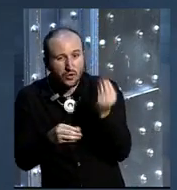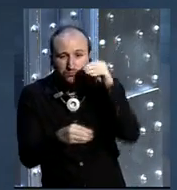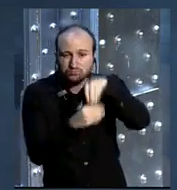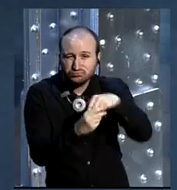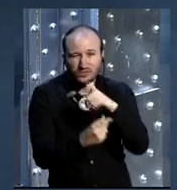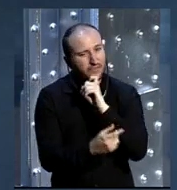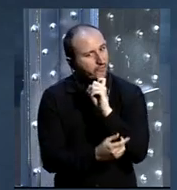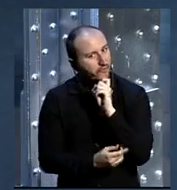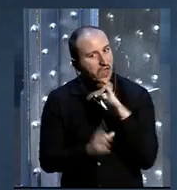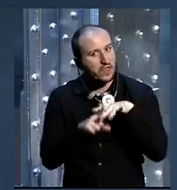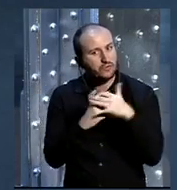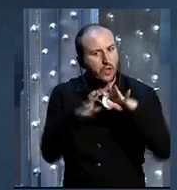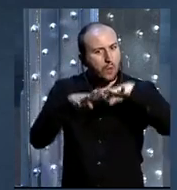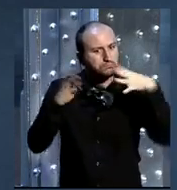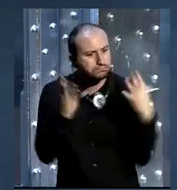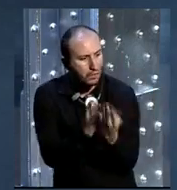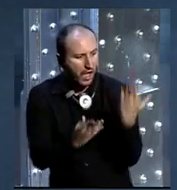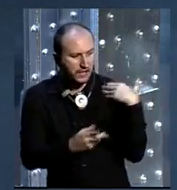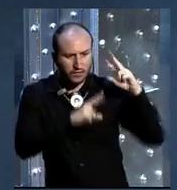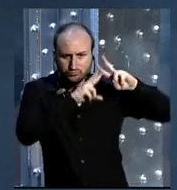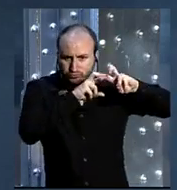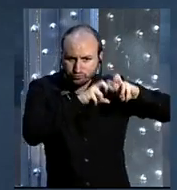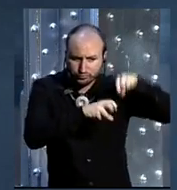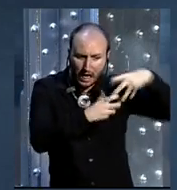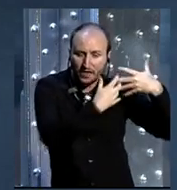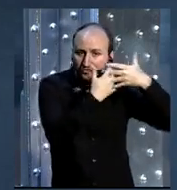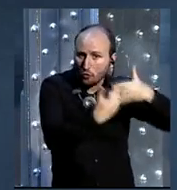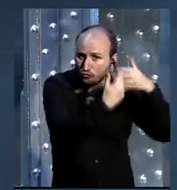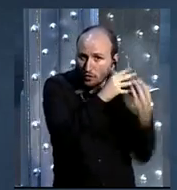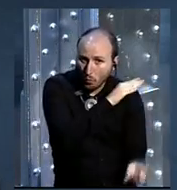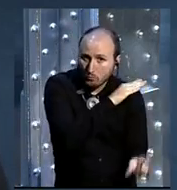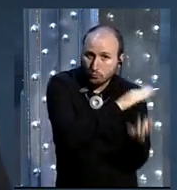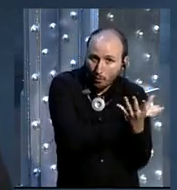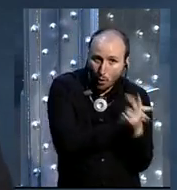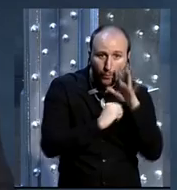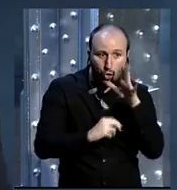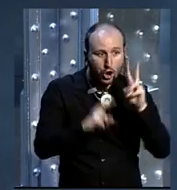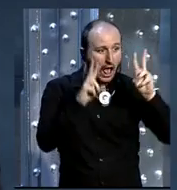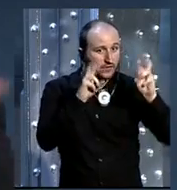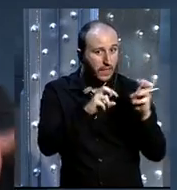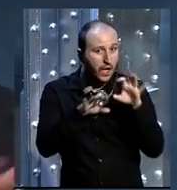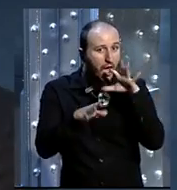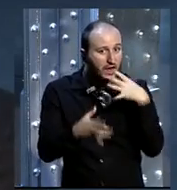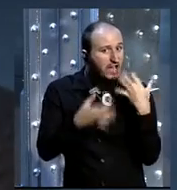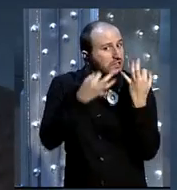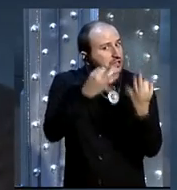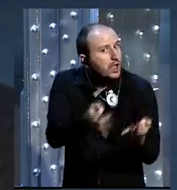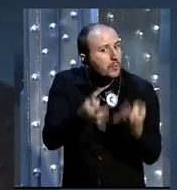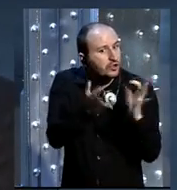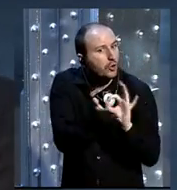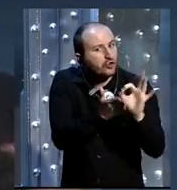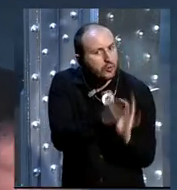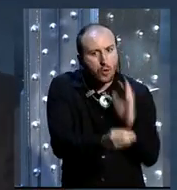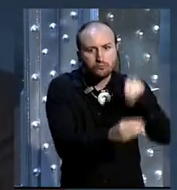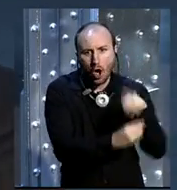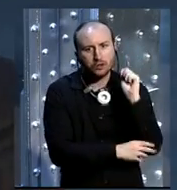hacer en este entorno. Se han hecho investigaciones muy interesantes en Estados Unidos acerca de lo a menudo que nos metemos en este tipo de servicios. Y